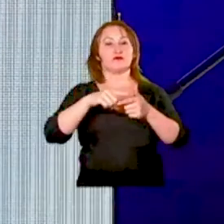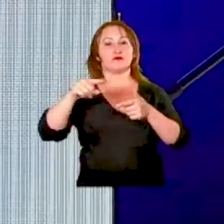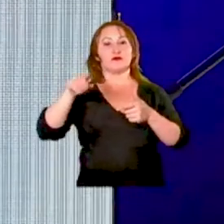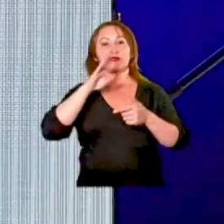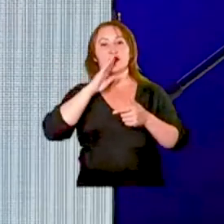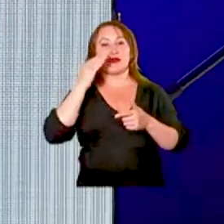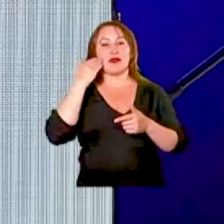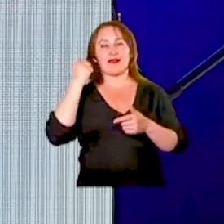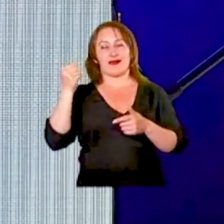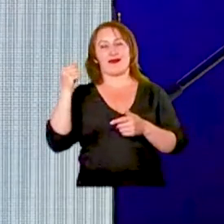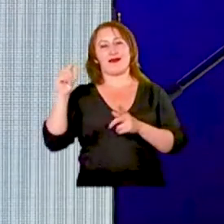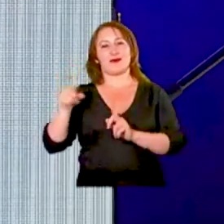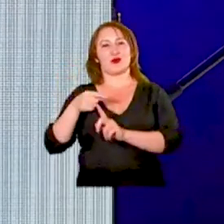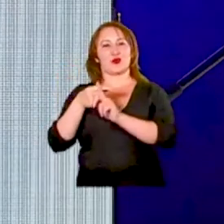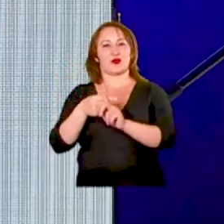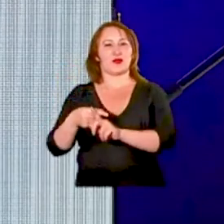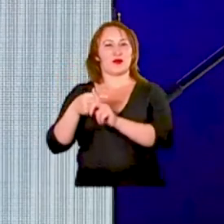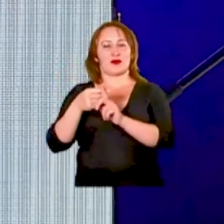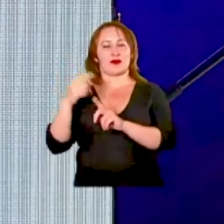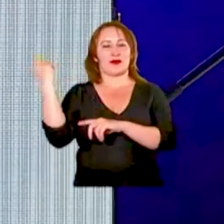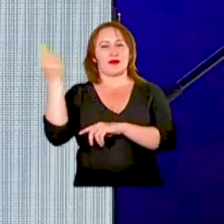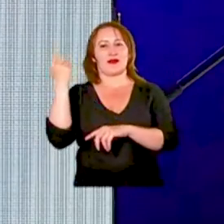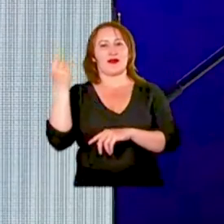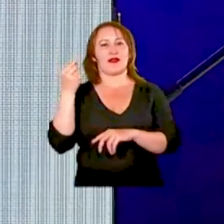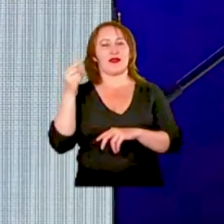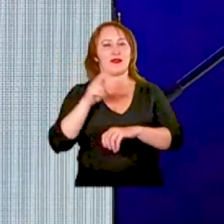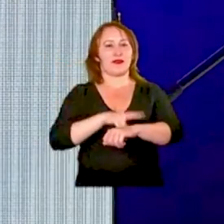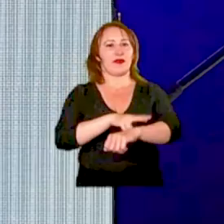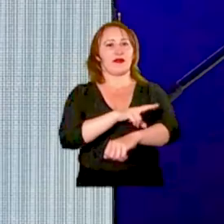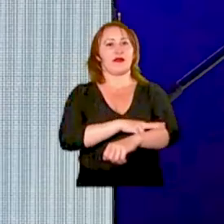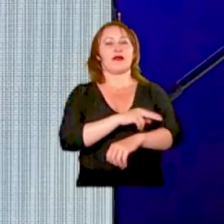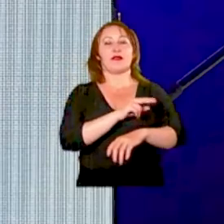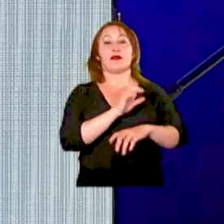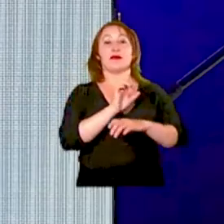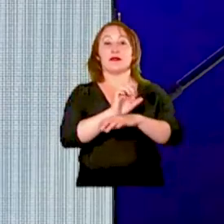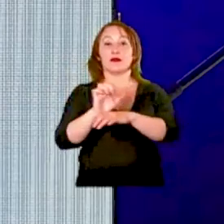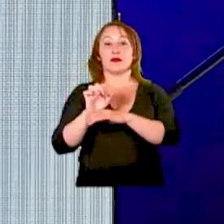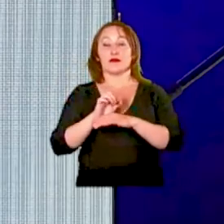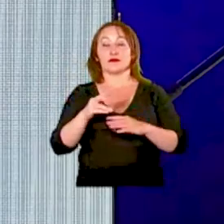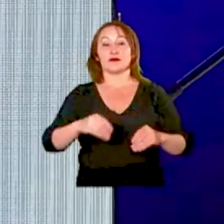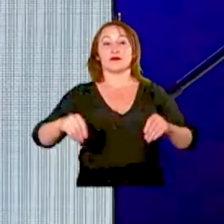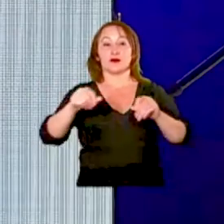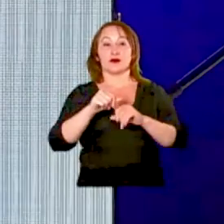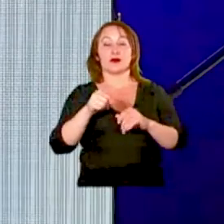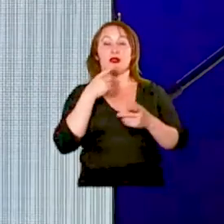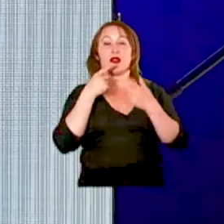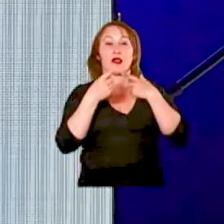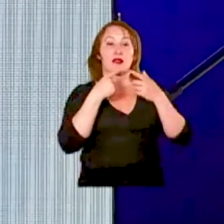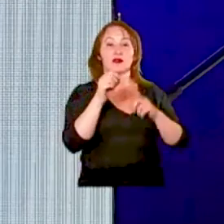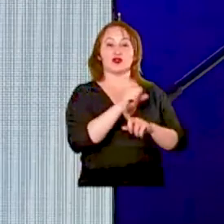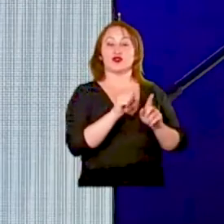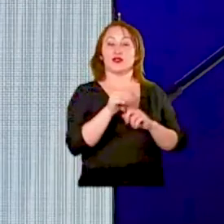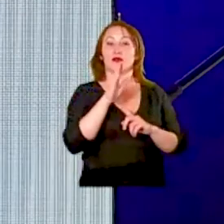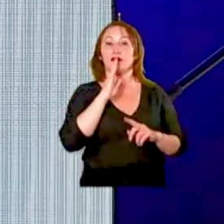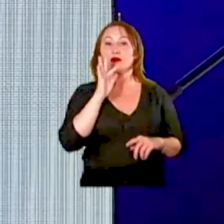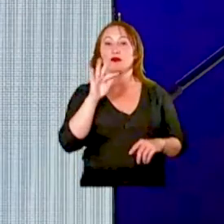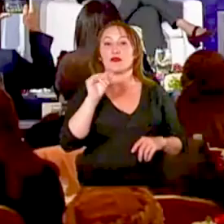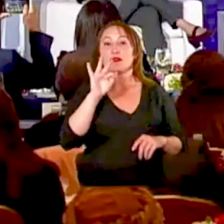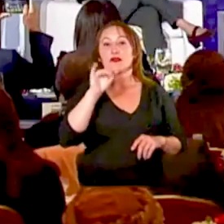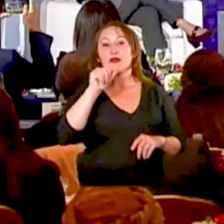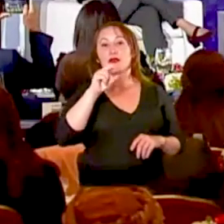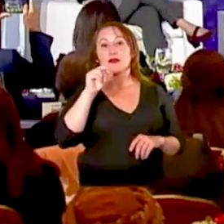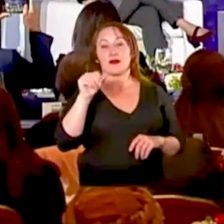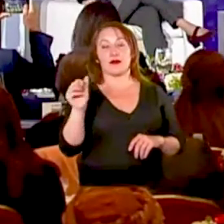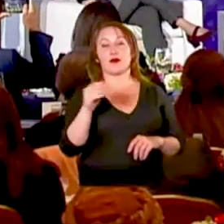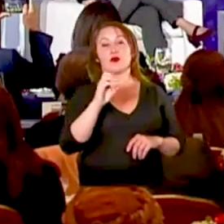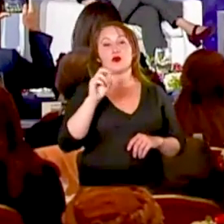nuestra Procuradora General, la Procuradora Delegada para las Entidades Territoriales y Diálogo Social, Tatiana Oñate